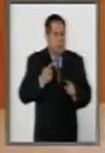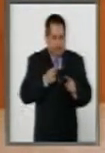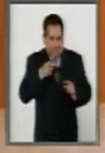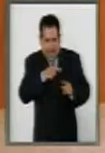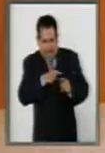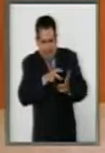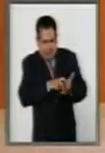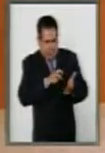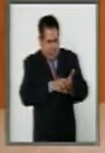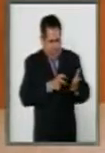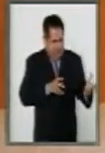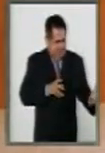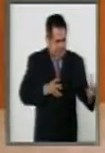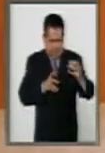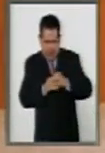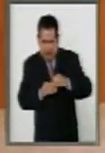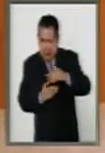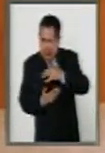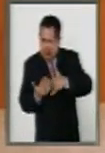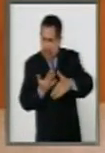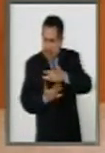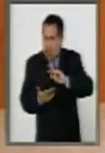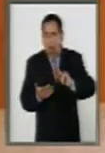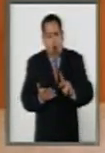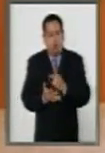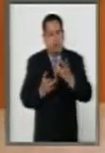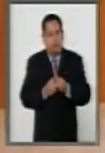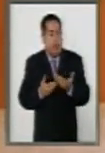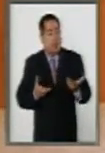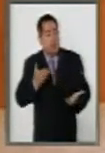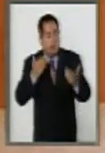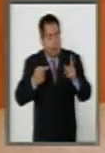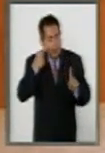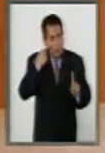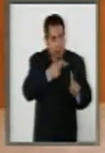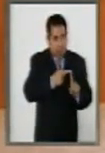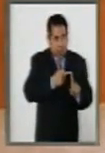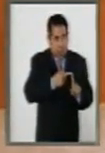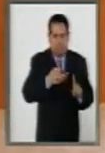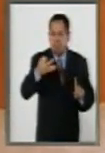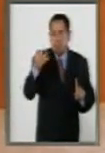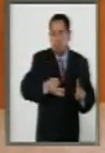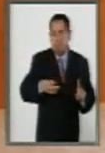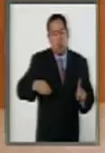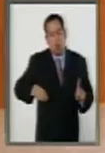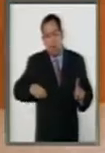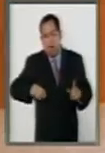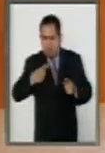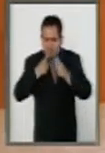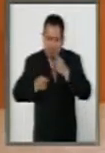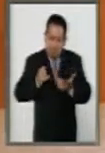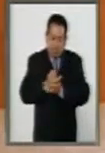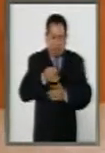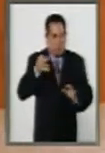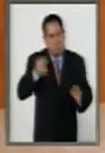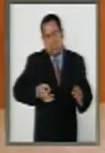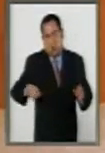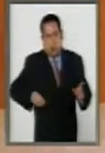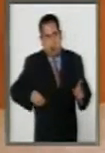reinsertar a quienes, en efecto, se ha demostrado su culpabilidad en esa sentencia. Para